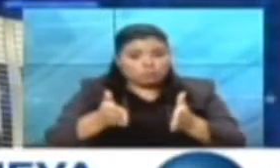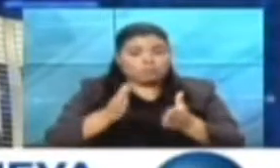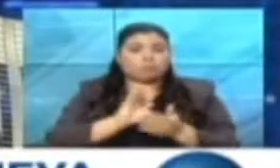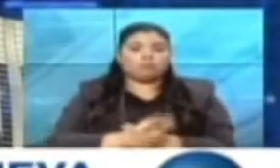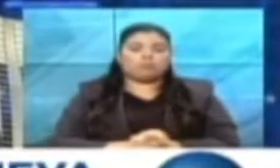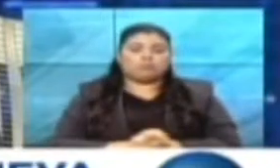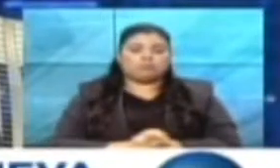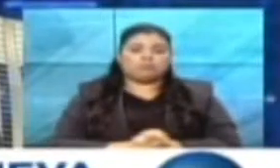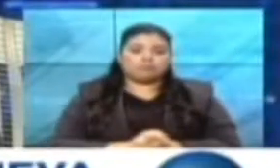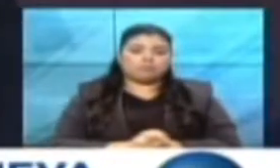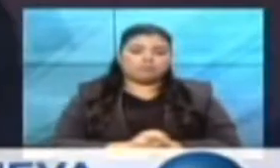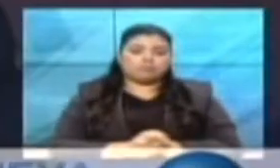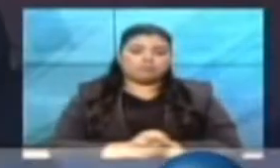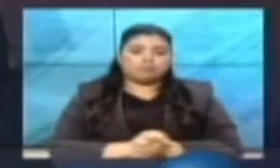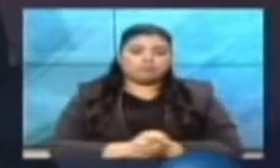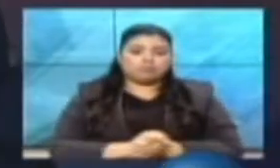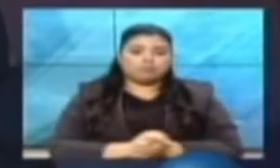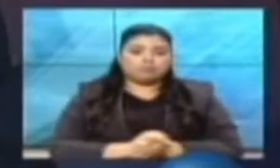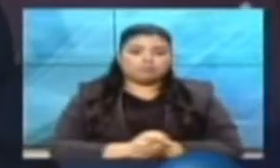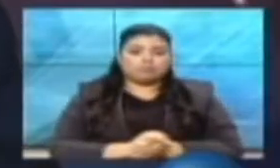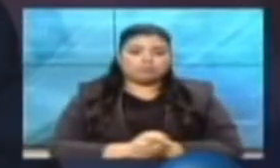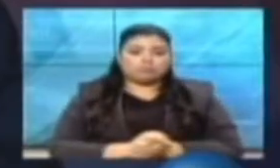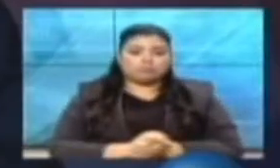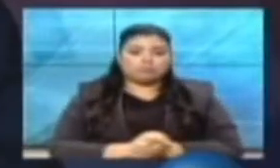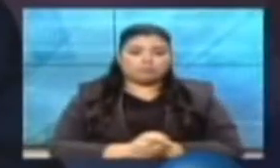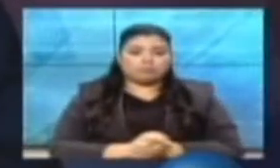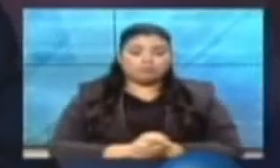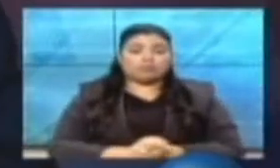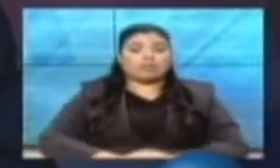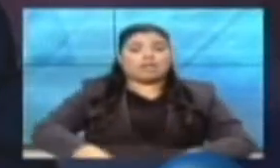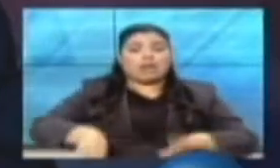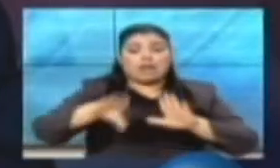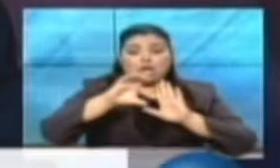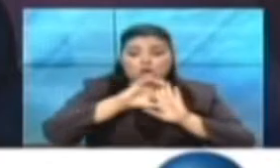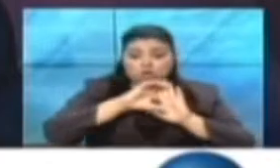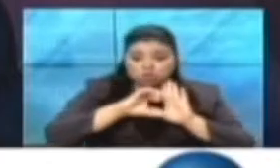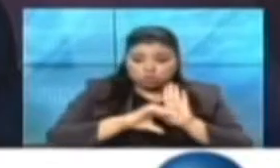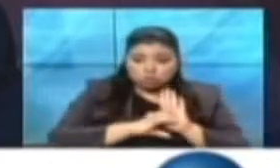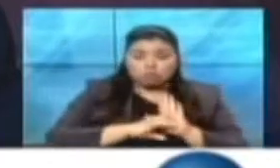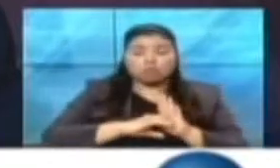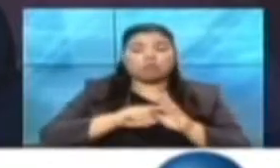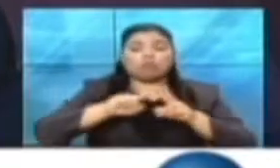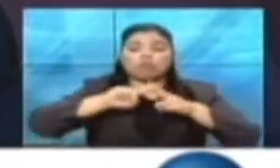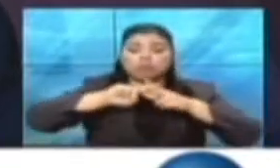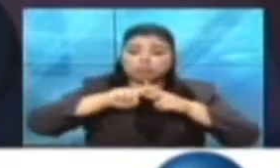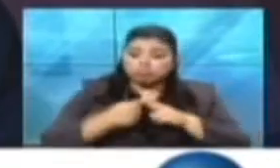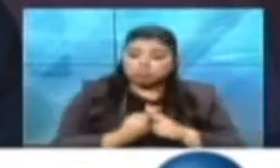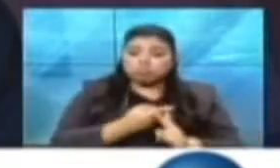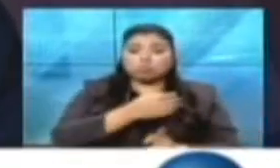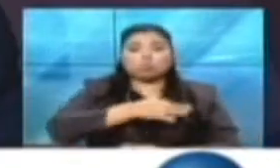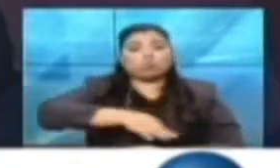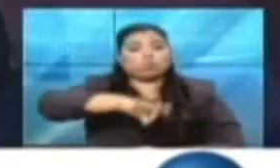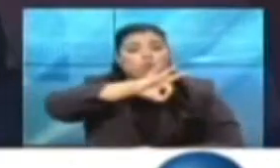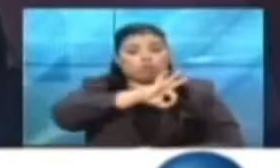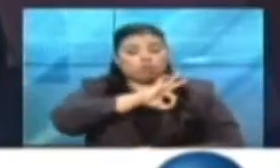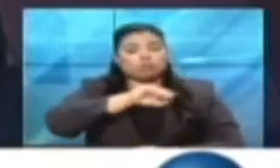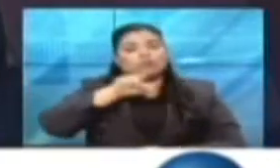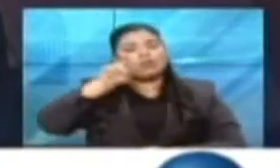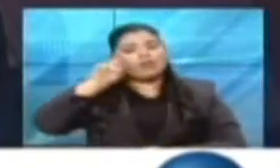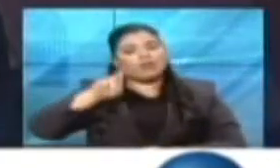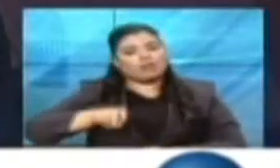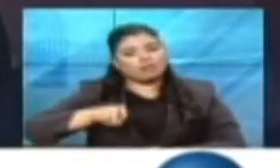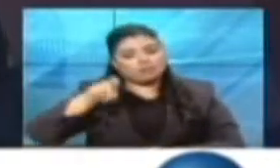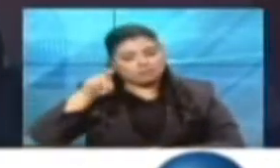señor méndez la constituyente originaria es una necesidad